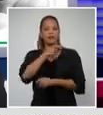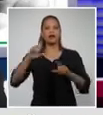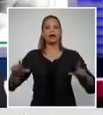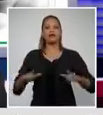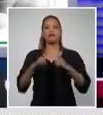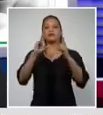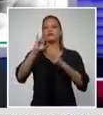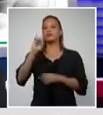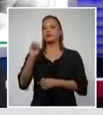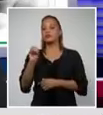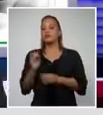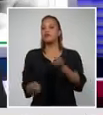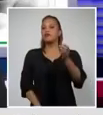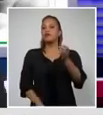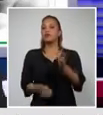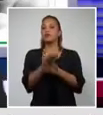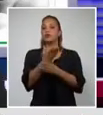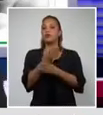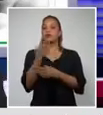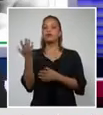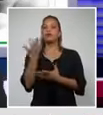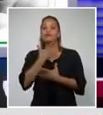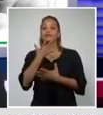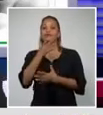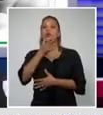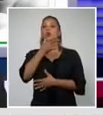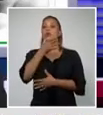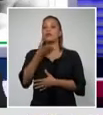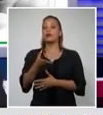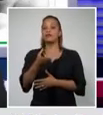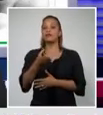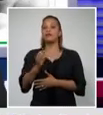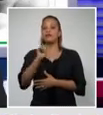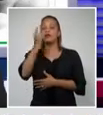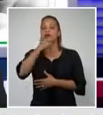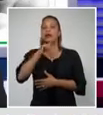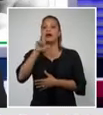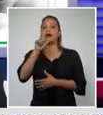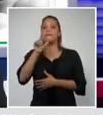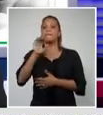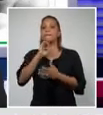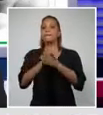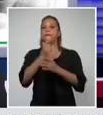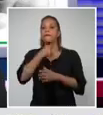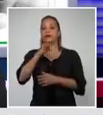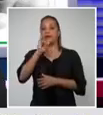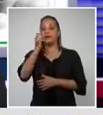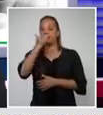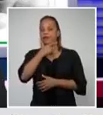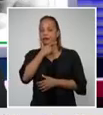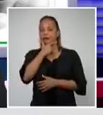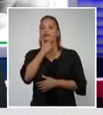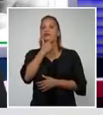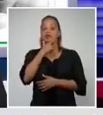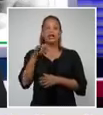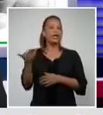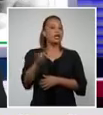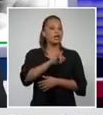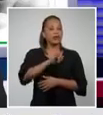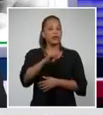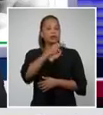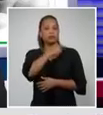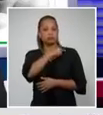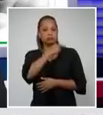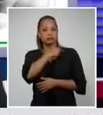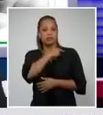fue fundado por el comandante de la Revolución, Juan Almeida Bosque, y también se reconocen a colectivos de